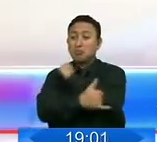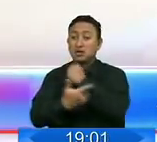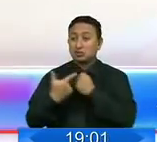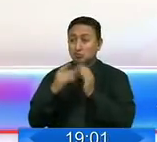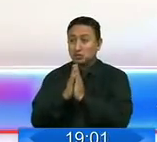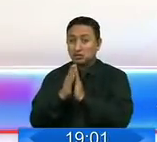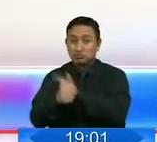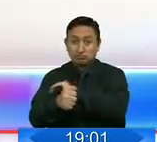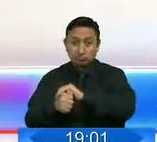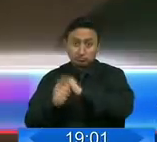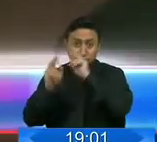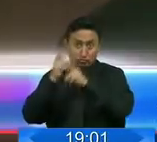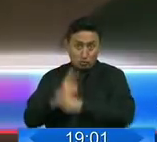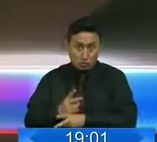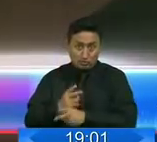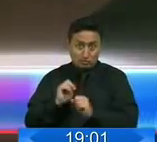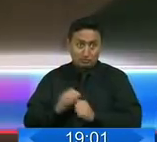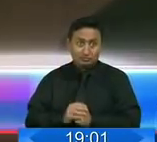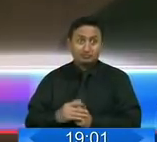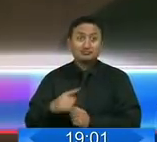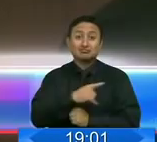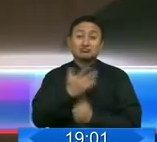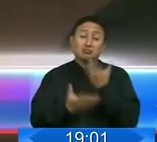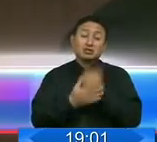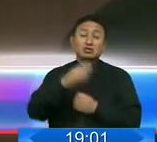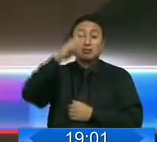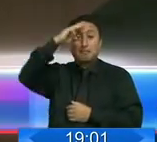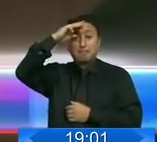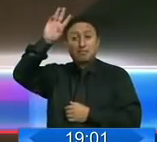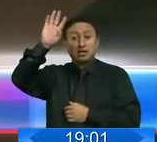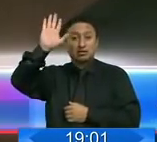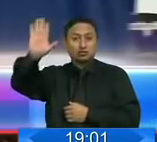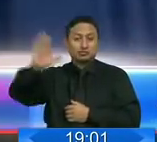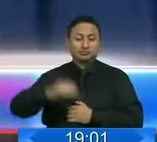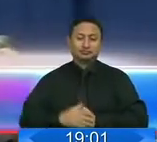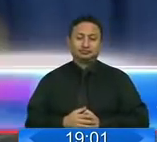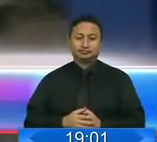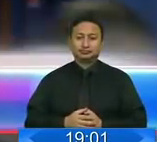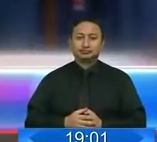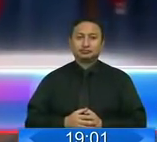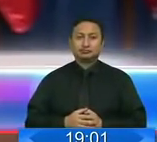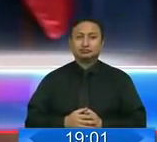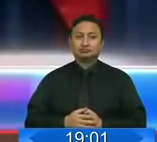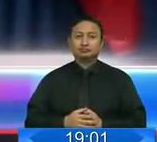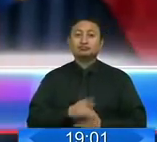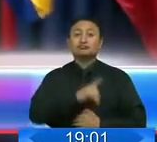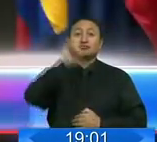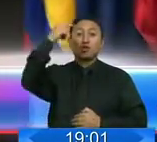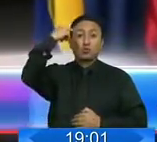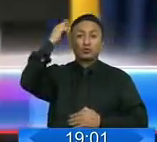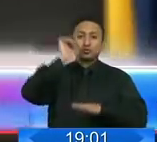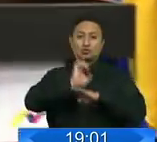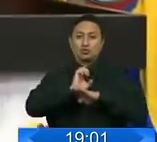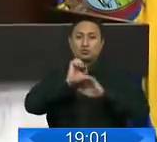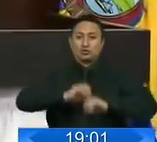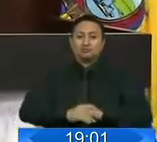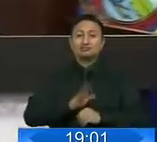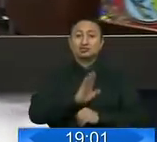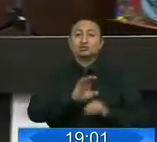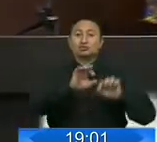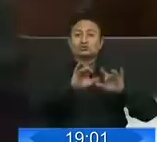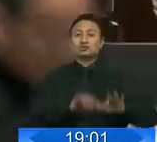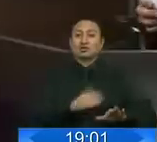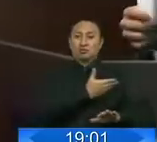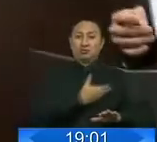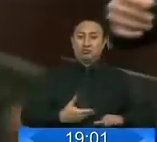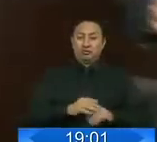se especula que el ex canciller estaría en México. En tanto, el gobierno ecuatoriano, a través del secretario de la presidencia, Juan